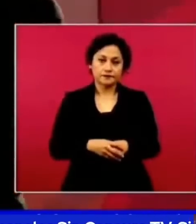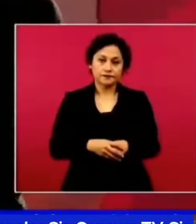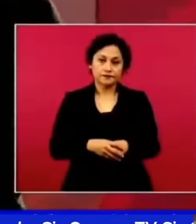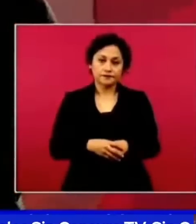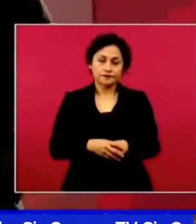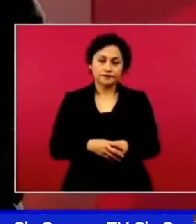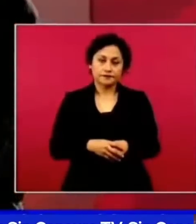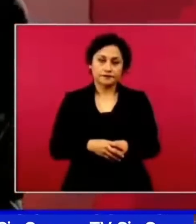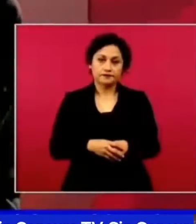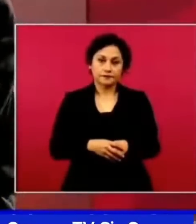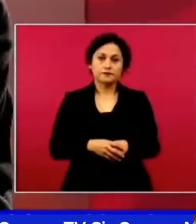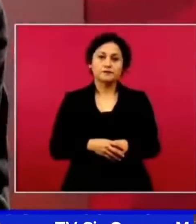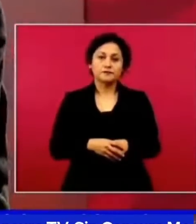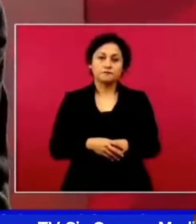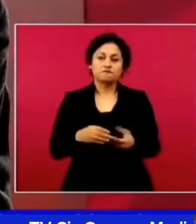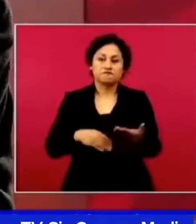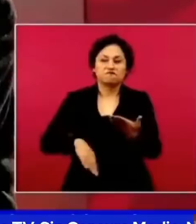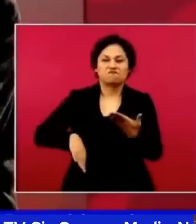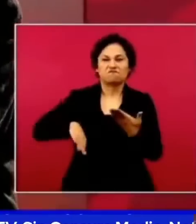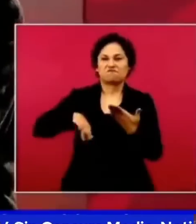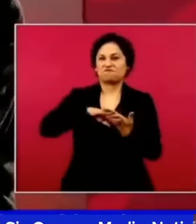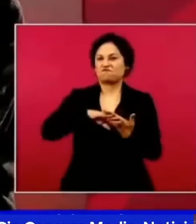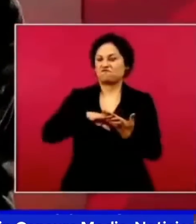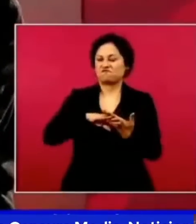y se lanzan en contra de mí.